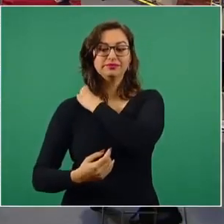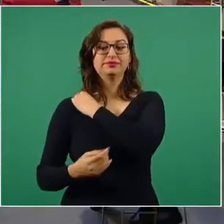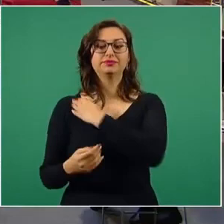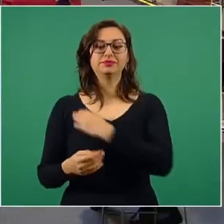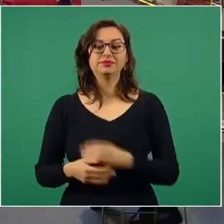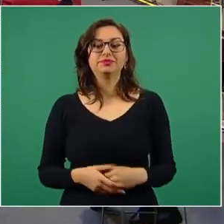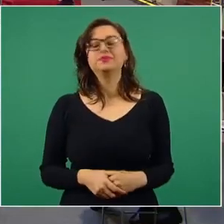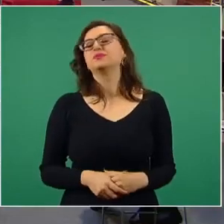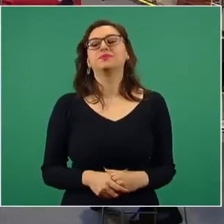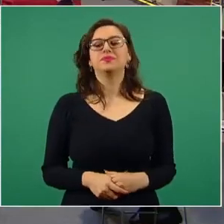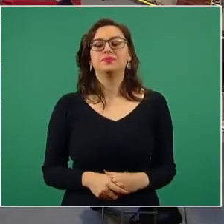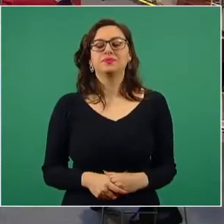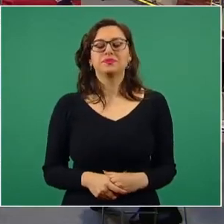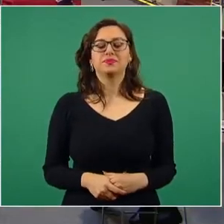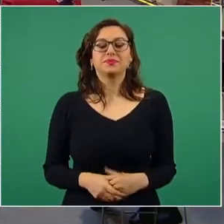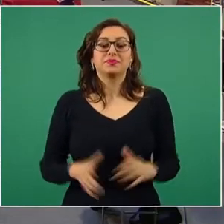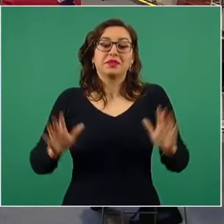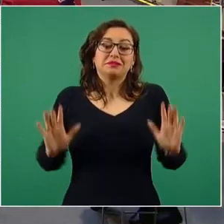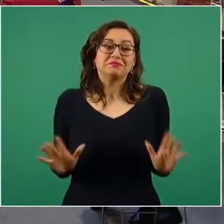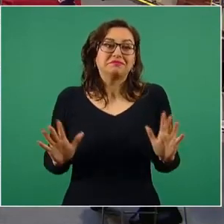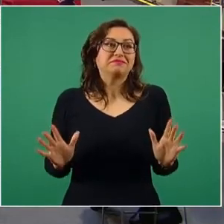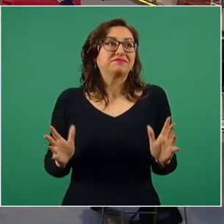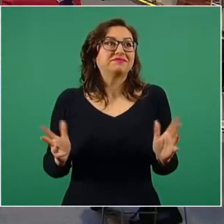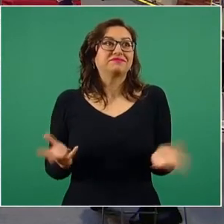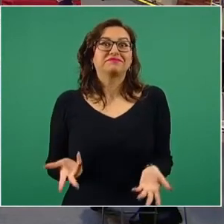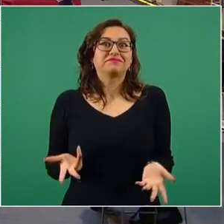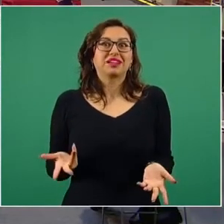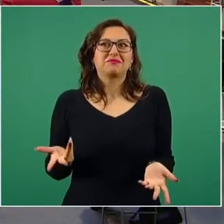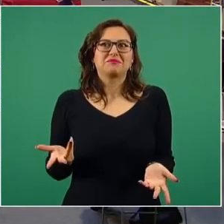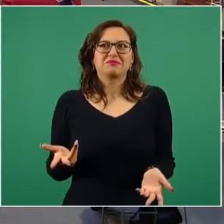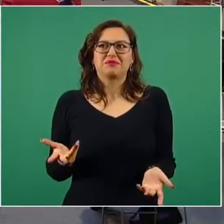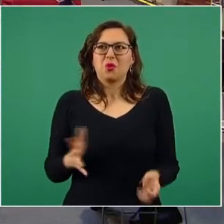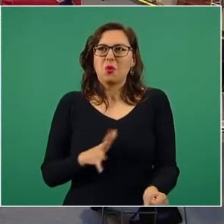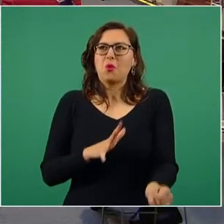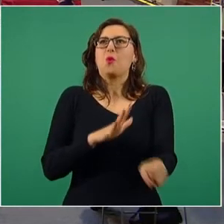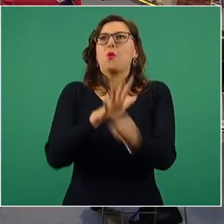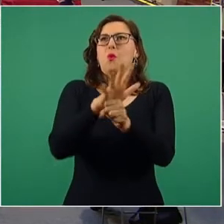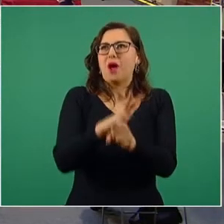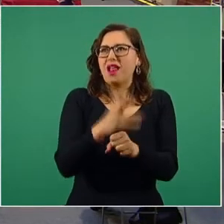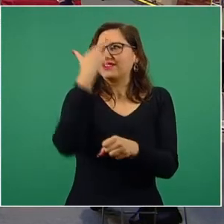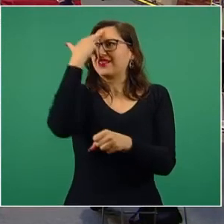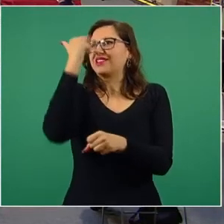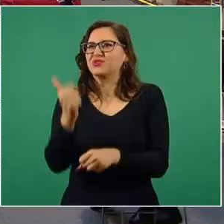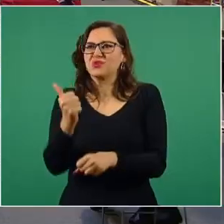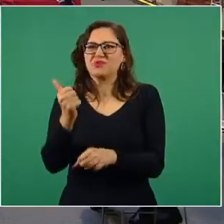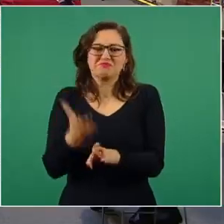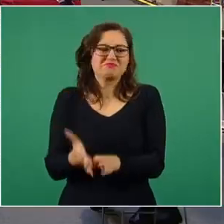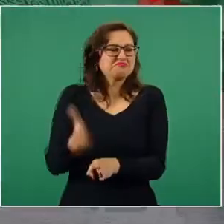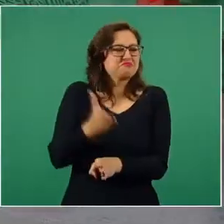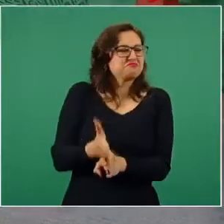tienen sus motivos, ¿no? Pero